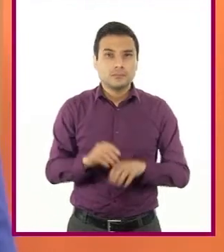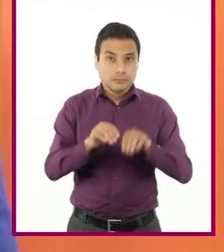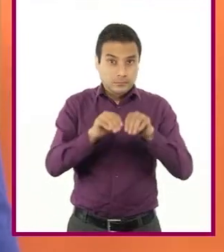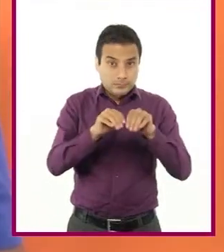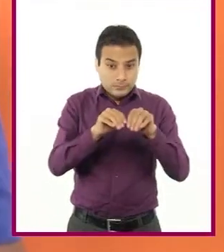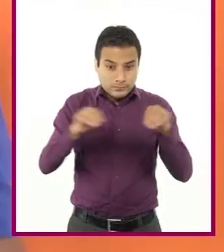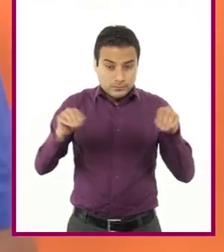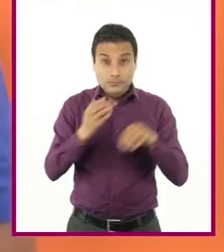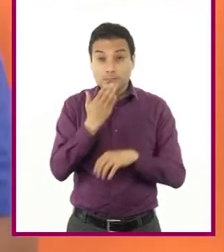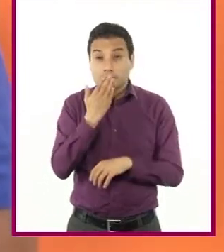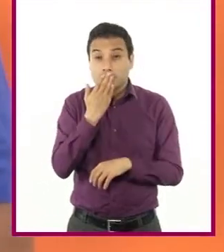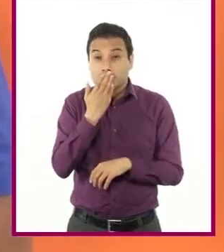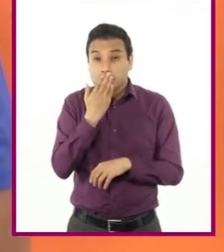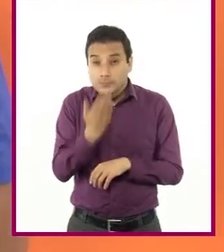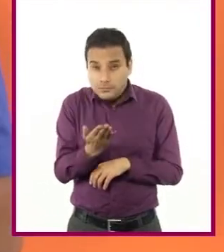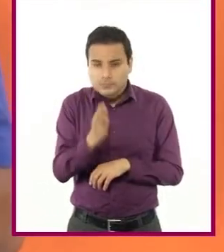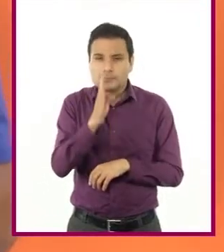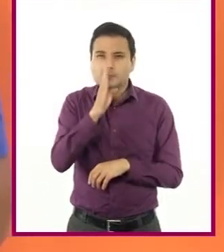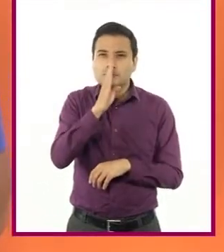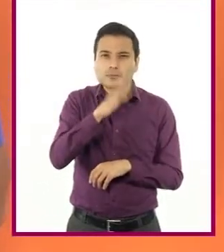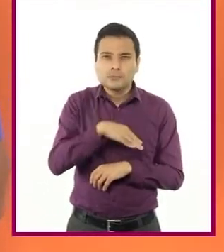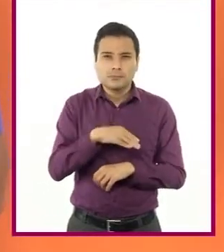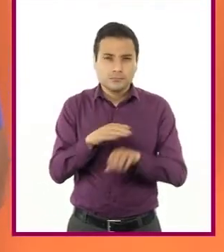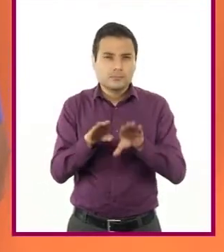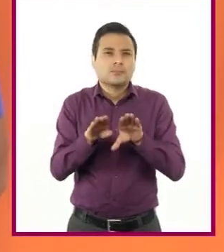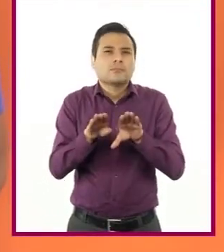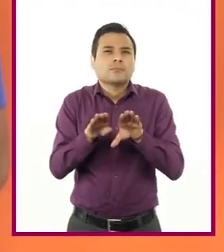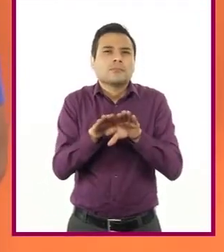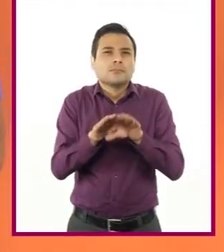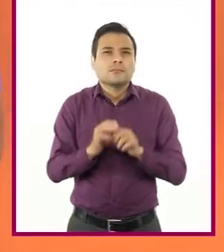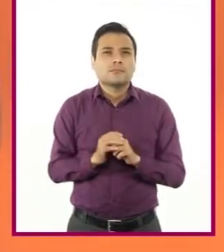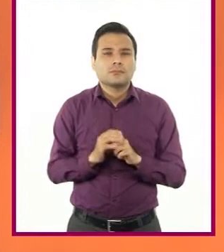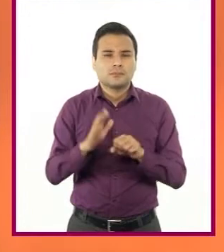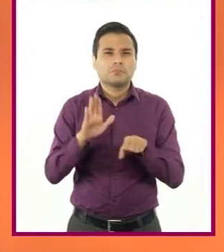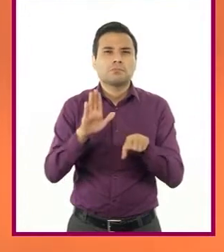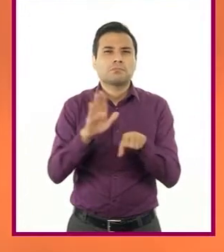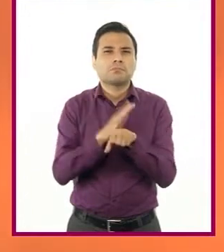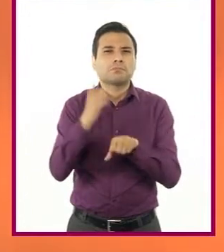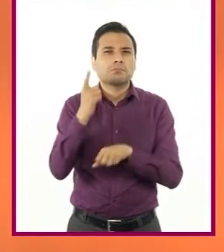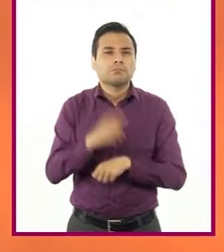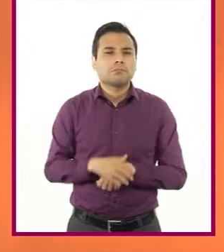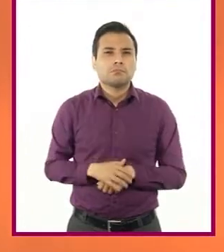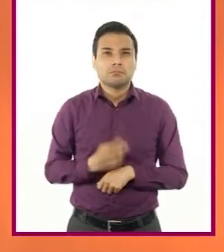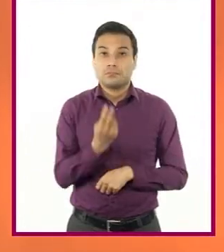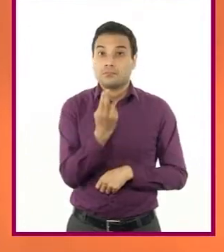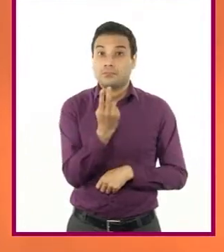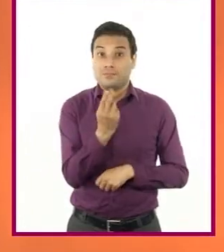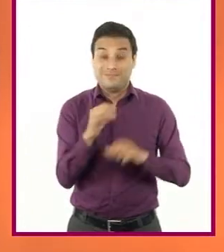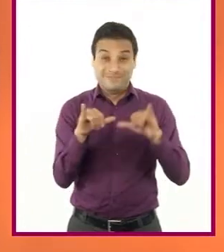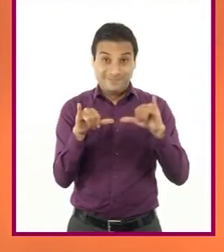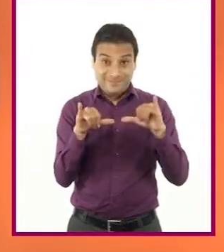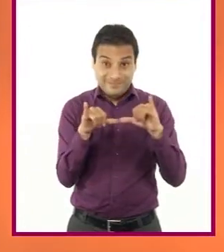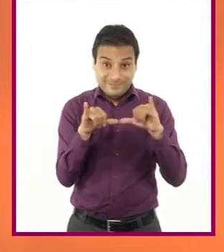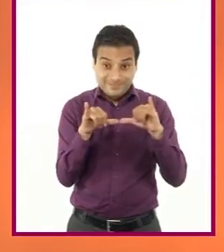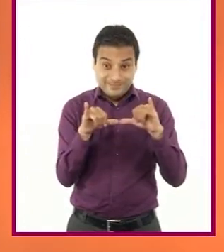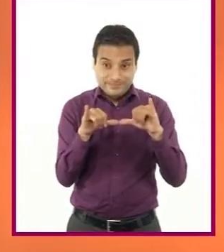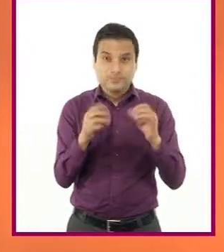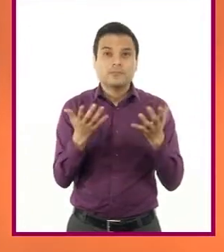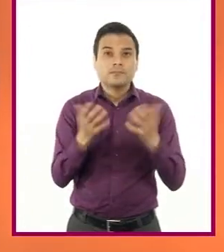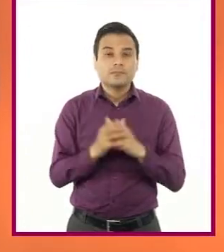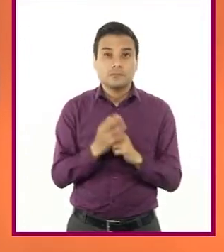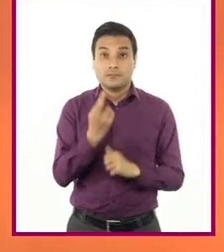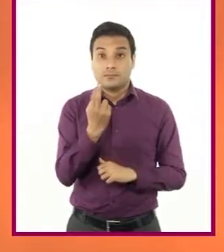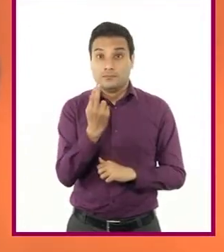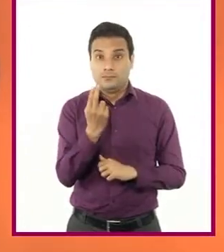mayor o menor a 25 metros? ¿Por qué? Determinamos que 25 yardas son equivalentes a menos de 25